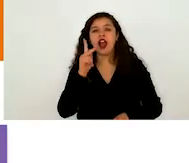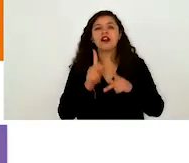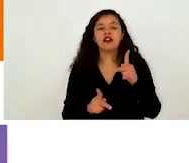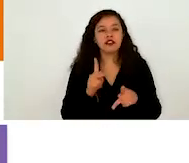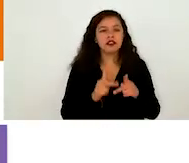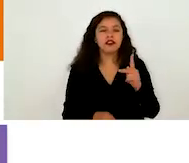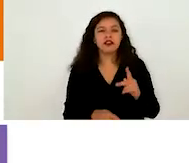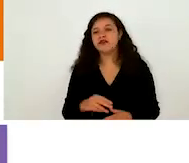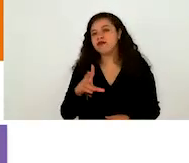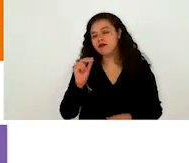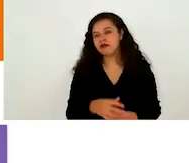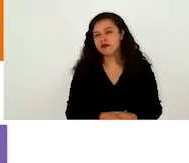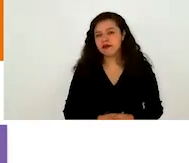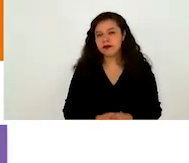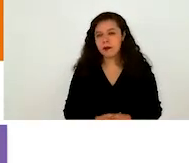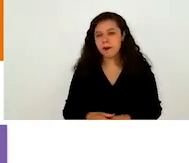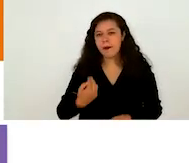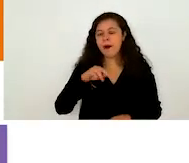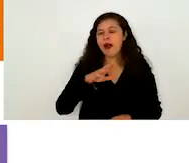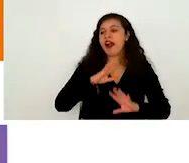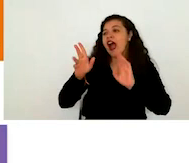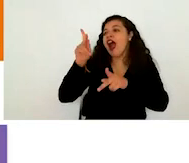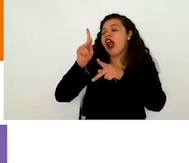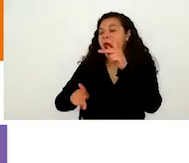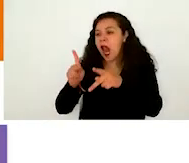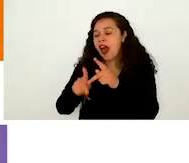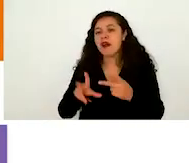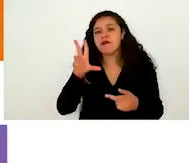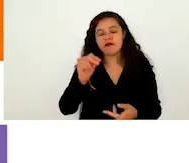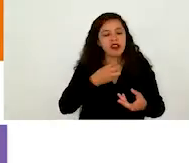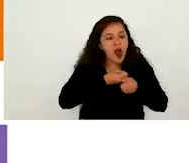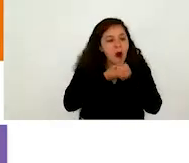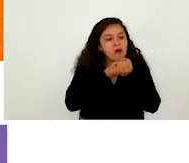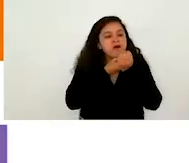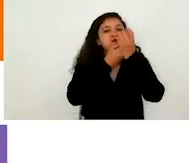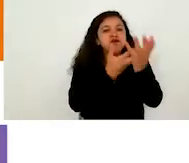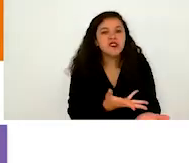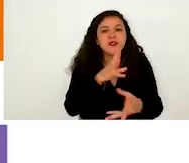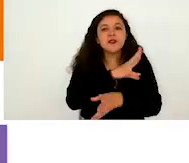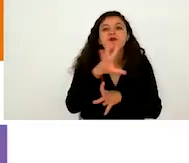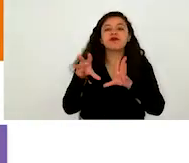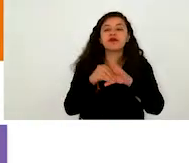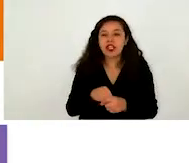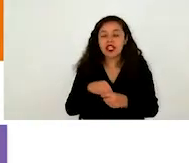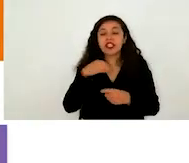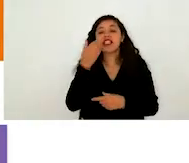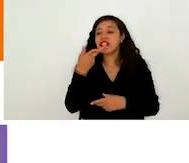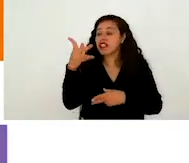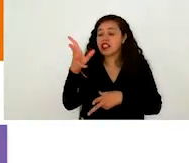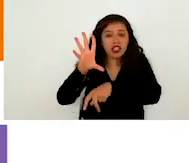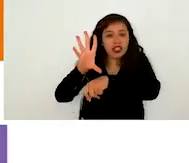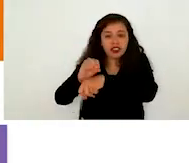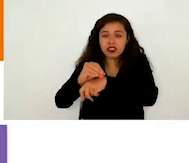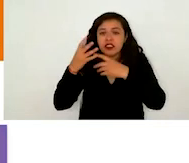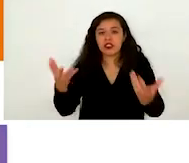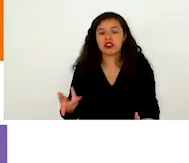lleva ni tres euros y ahora estamos interrumpiendo dejen lo que expresa la frase déjalo que exprese lo que trae es